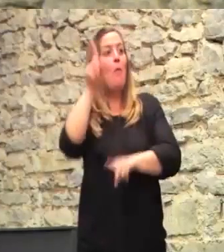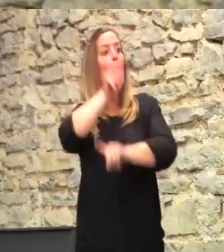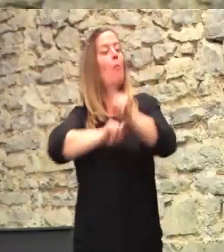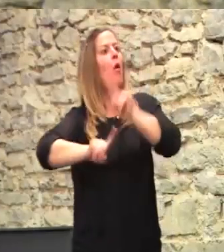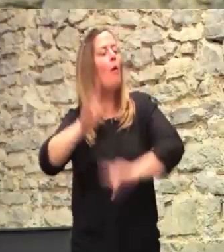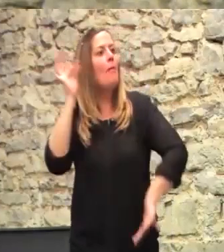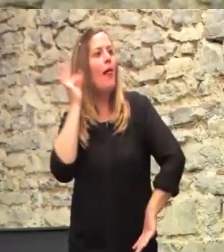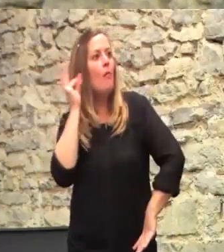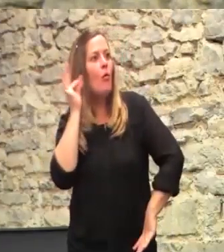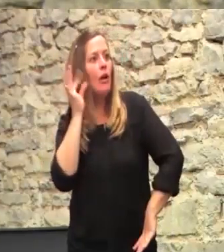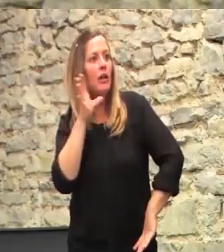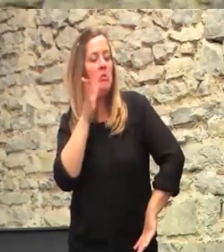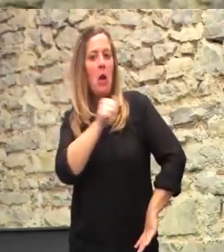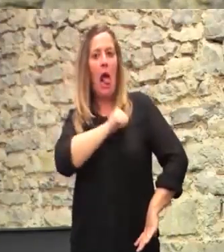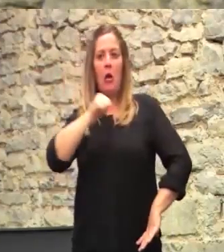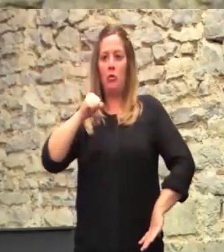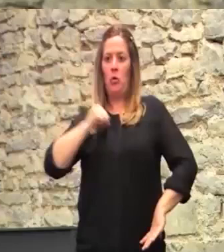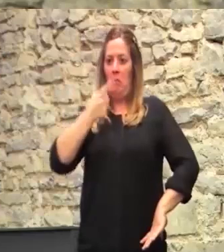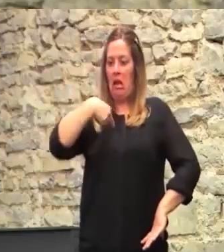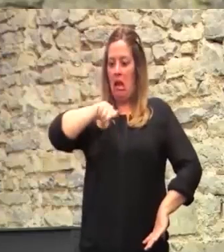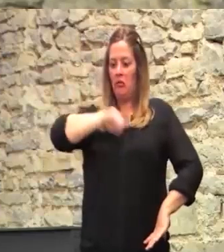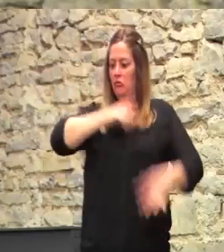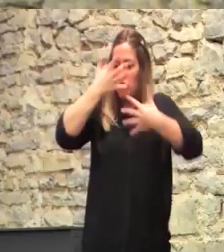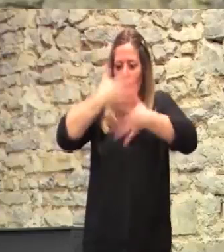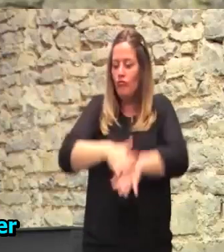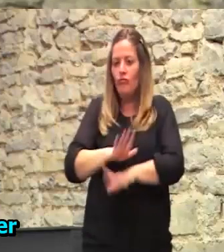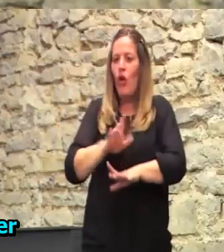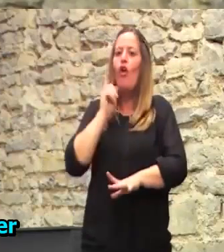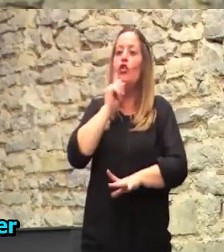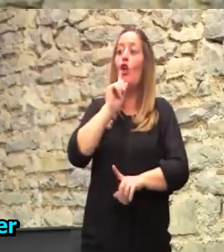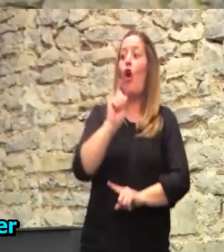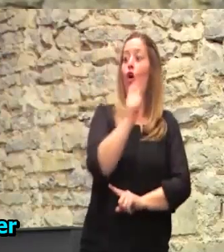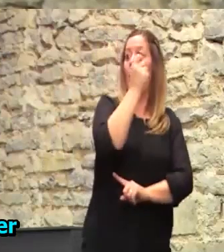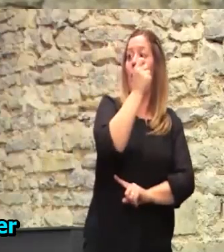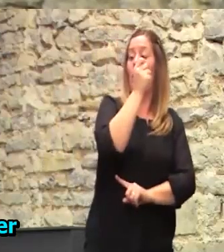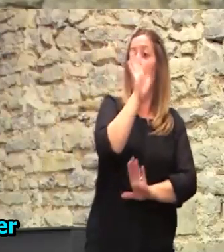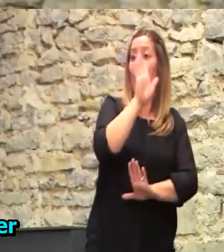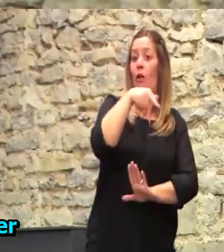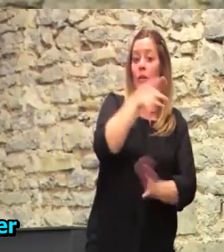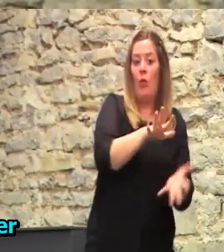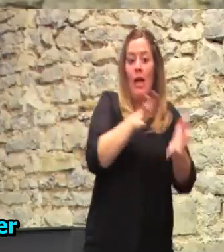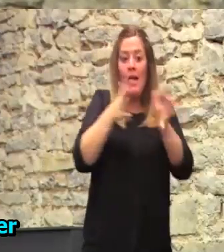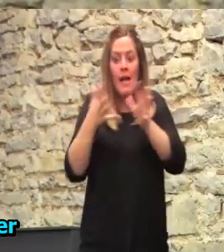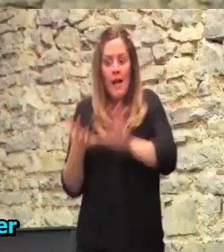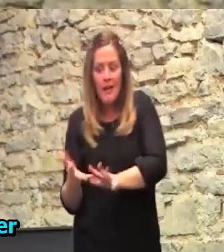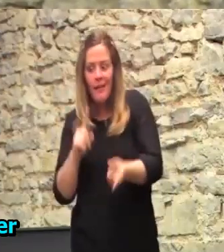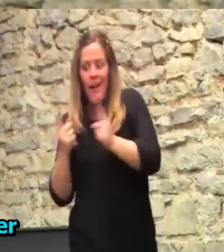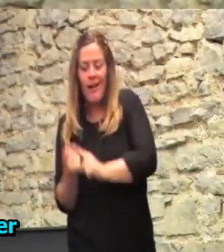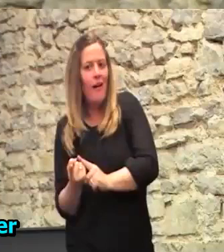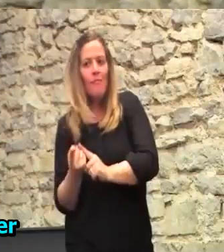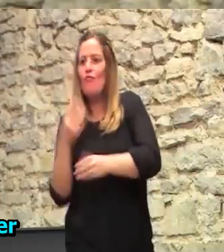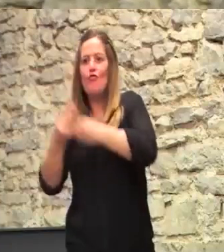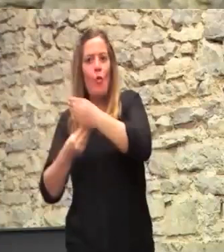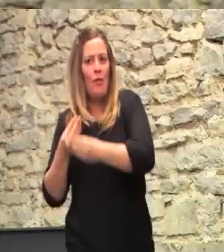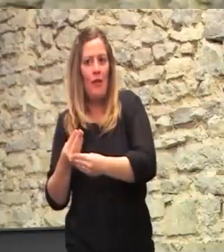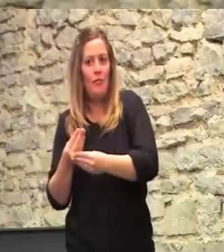legitimar la autonomía y todo eso y estamos siempre en la conquista y yo creo que una vez más tenemos que ver que no es un